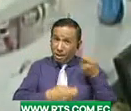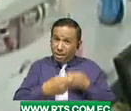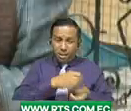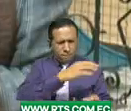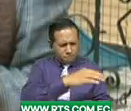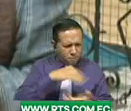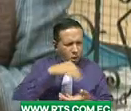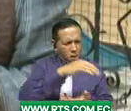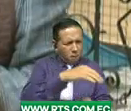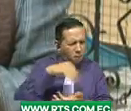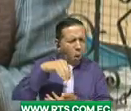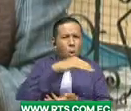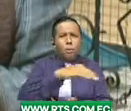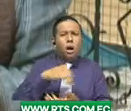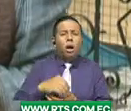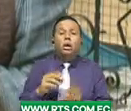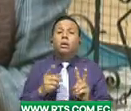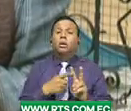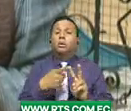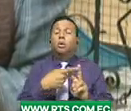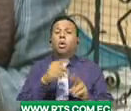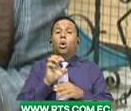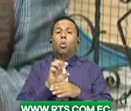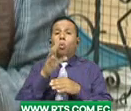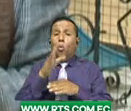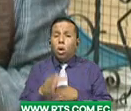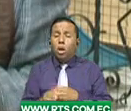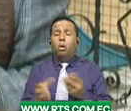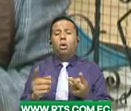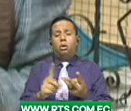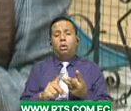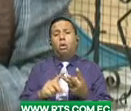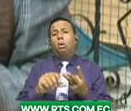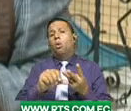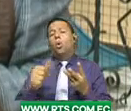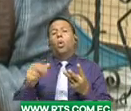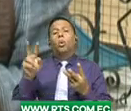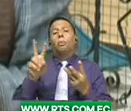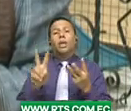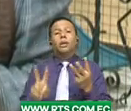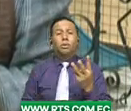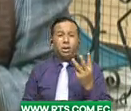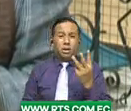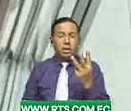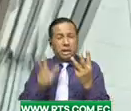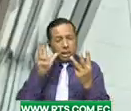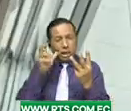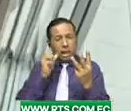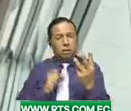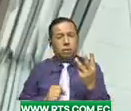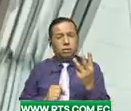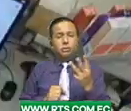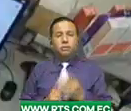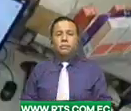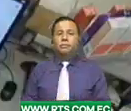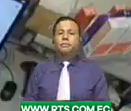mostradores. Dos eran ecuatorianos y uno sí era de nacionalidad venezolana posiblemente.